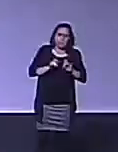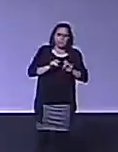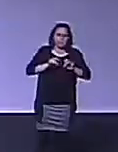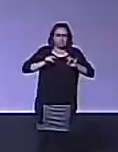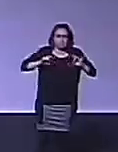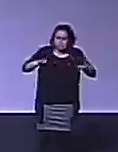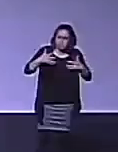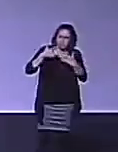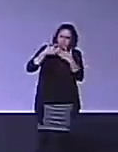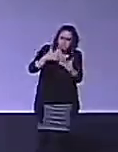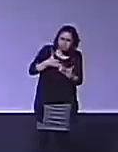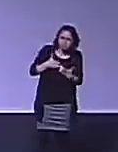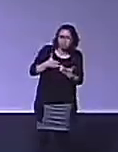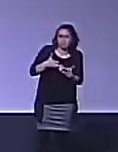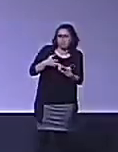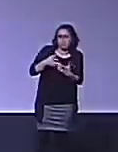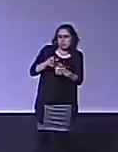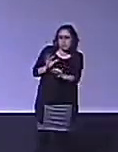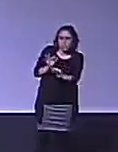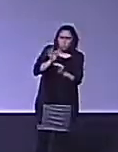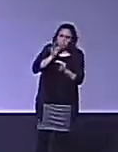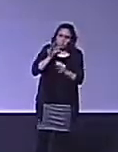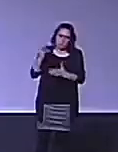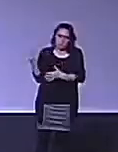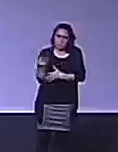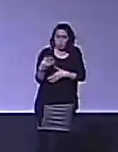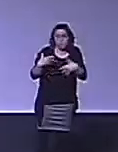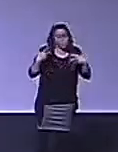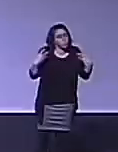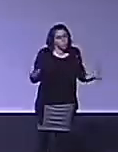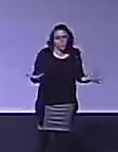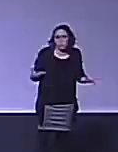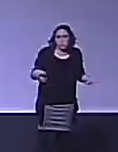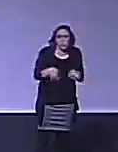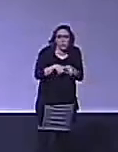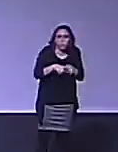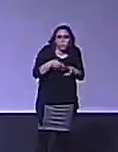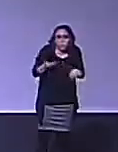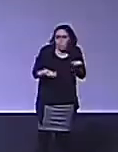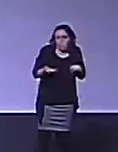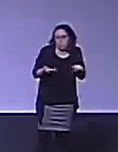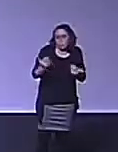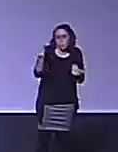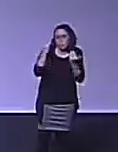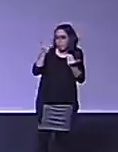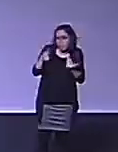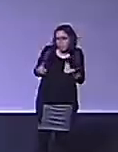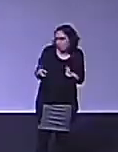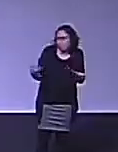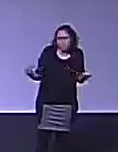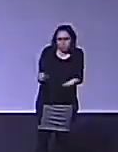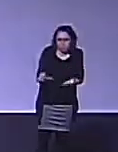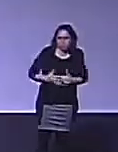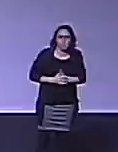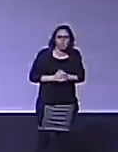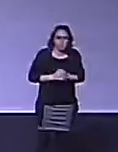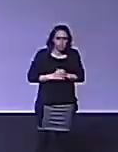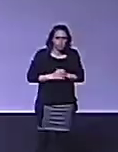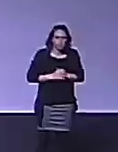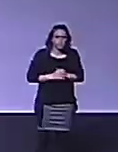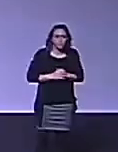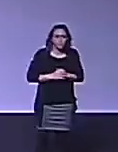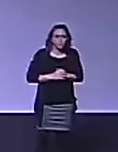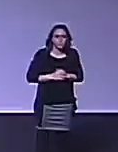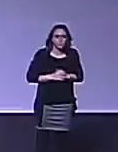Y era, de alguna manera, de justicia que os hiciésemos este homenaje, ¿no? Como se ha dicho aquí, la Diputación